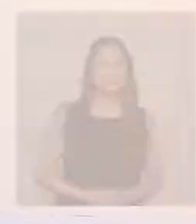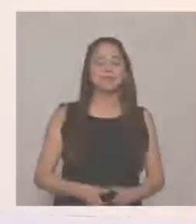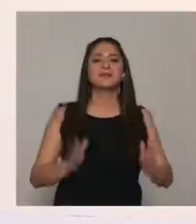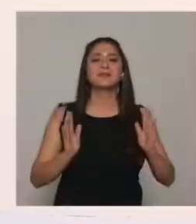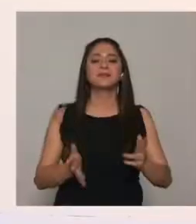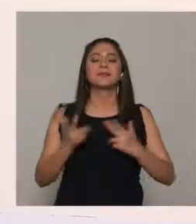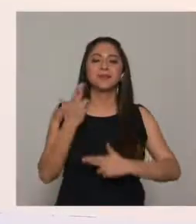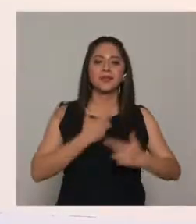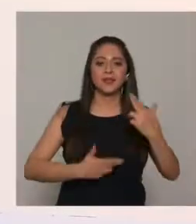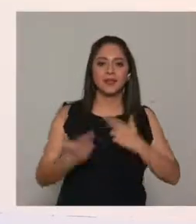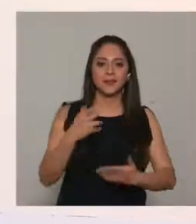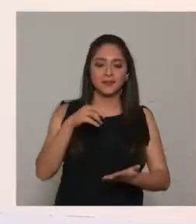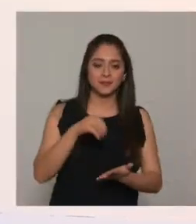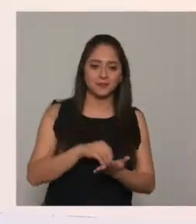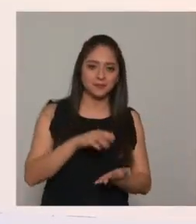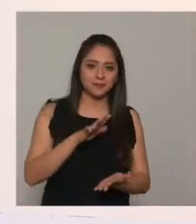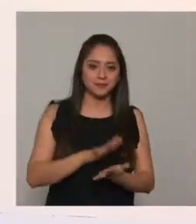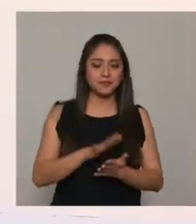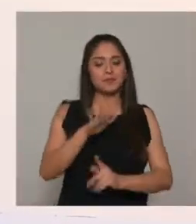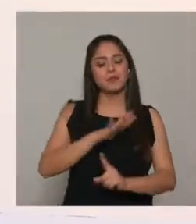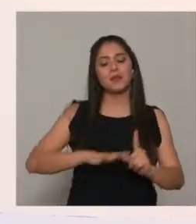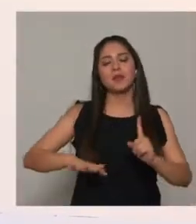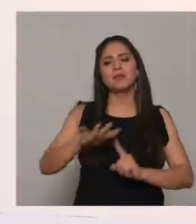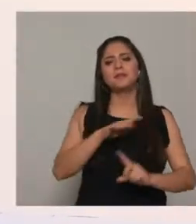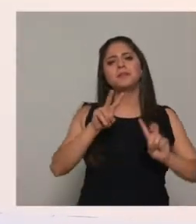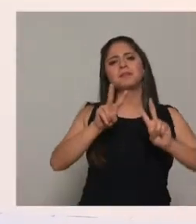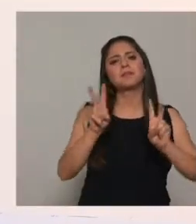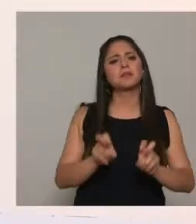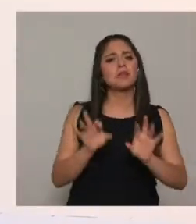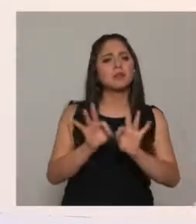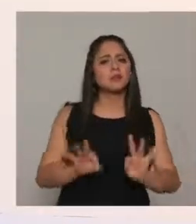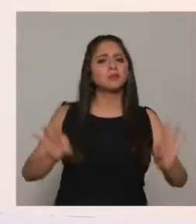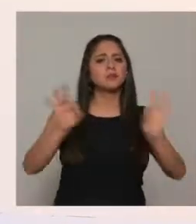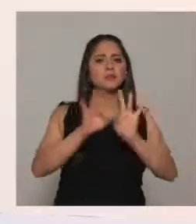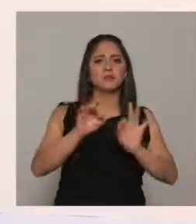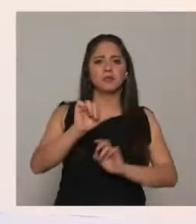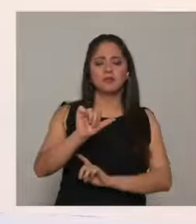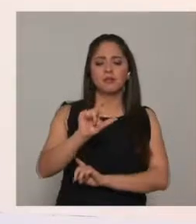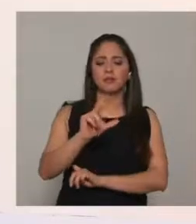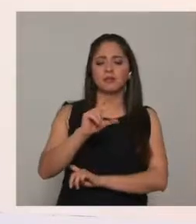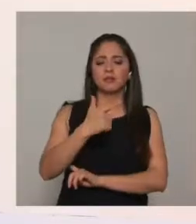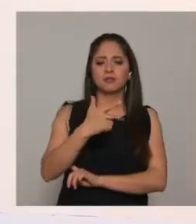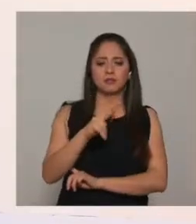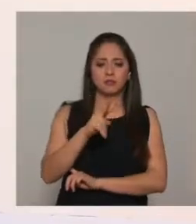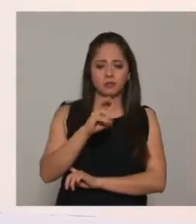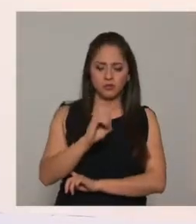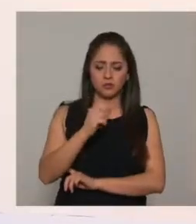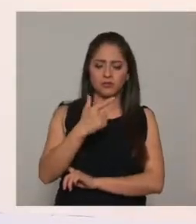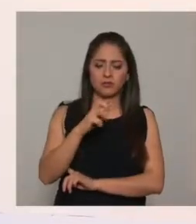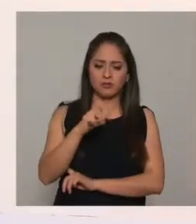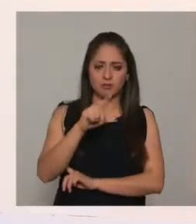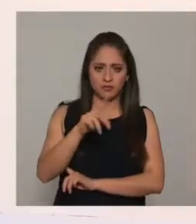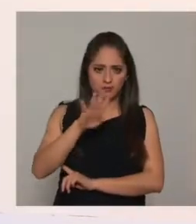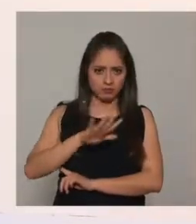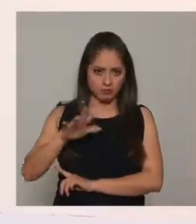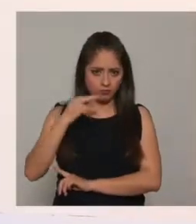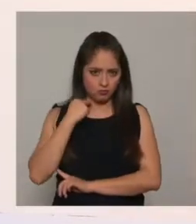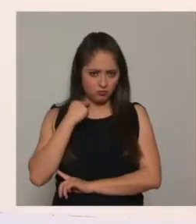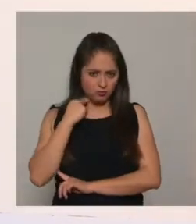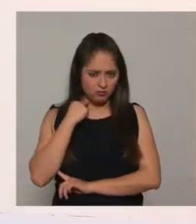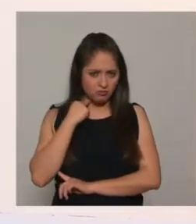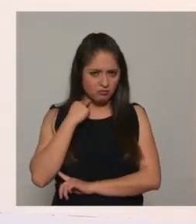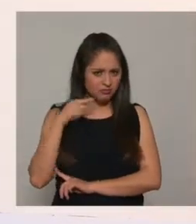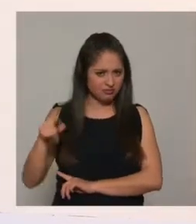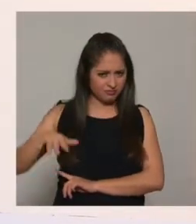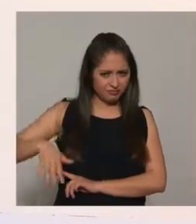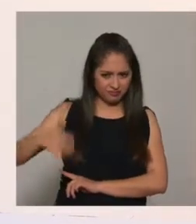Estamos de vuelta en Agenda y Contexto con un tema muy interesante sobre el Archivo General de las Notarías. ¿Qué va a ocurrir después del sismo? Nos está comentando